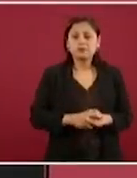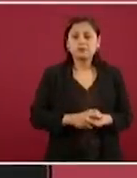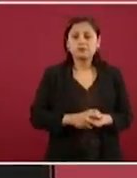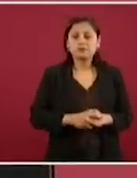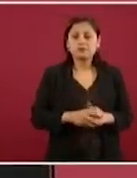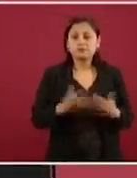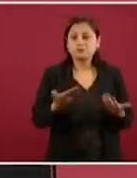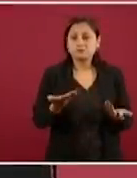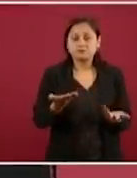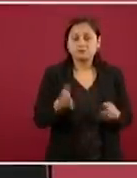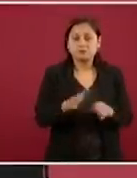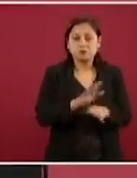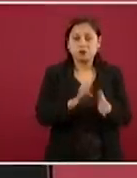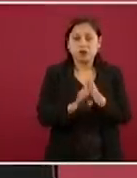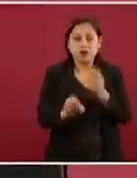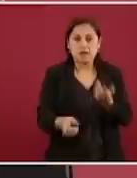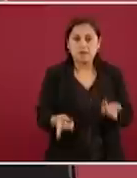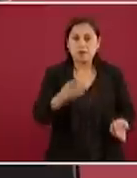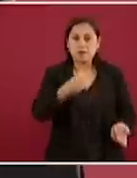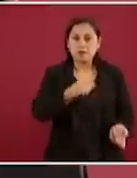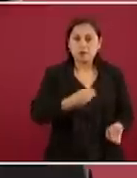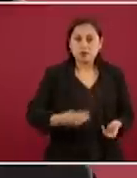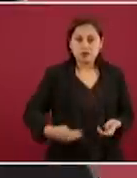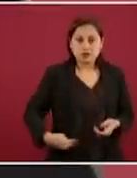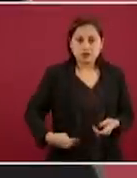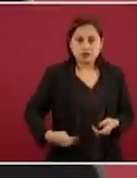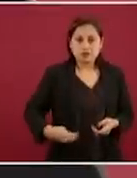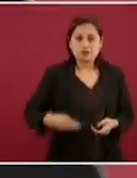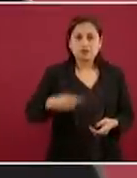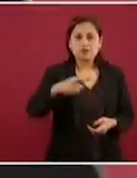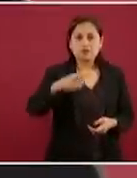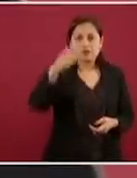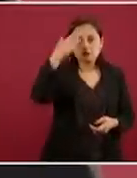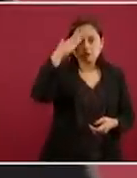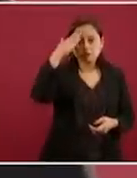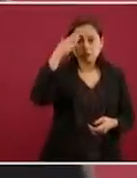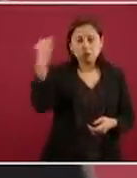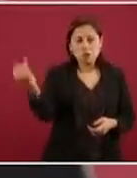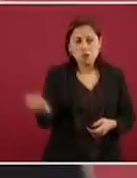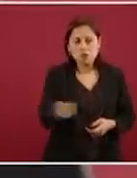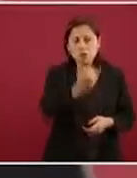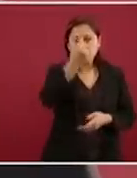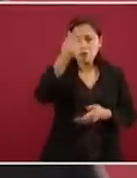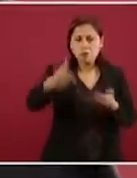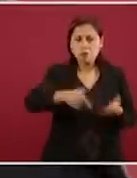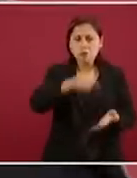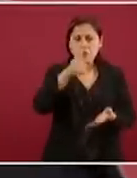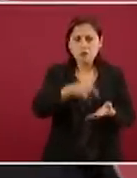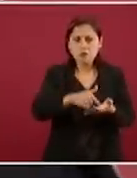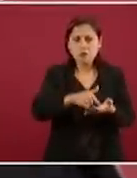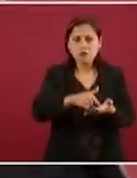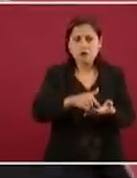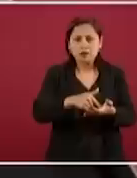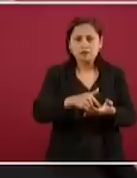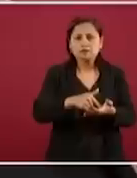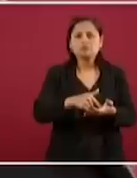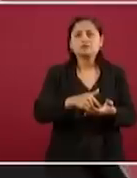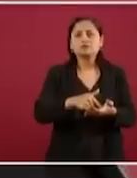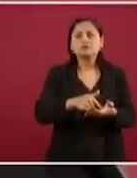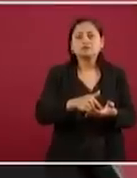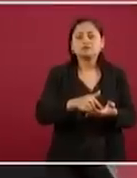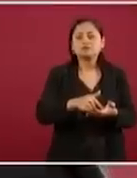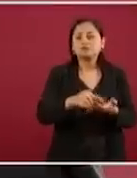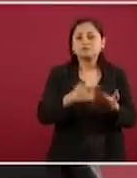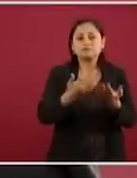cabeceras municipales de las zonas apartadas, pero nada más